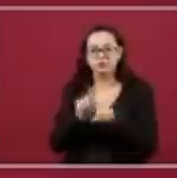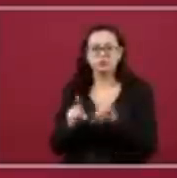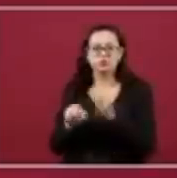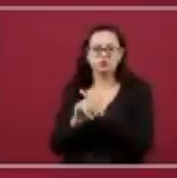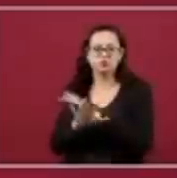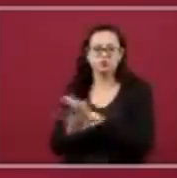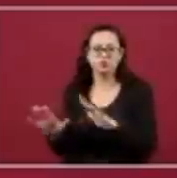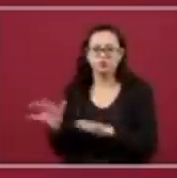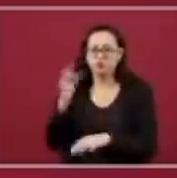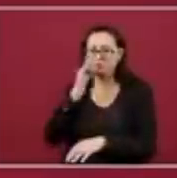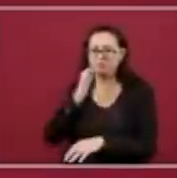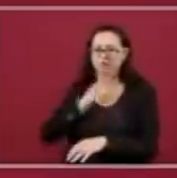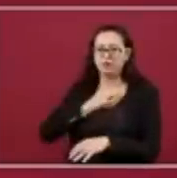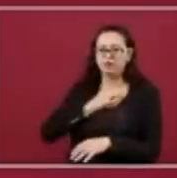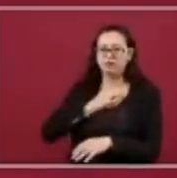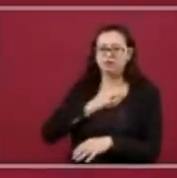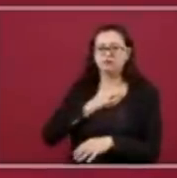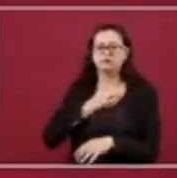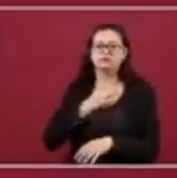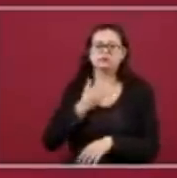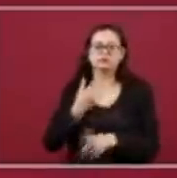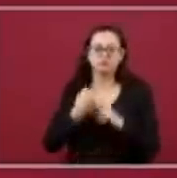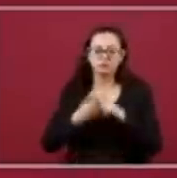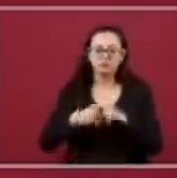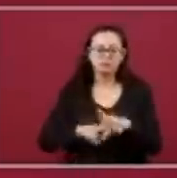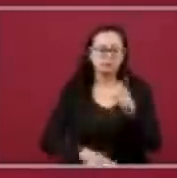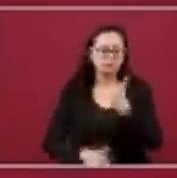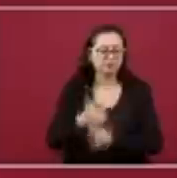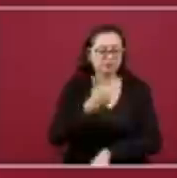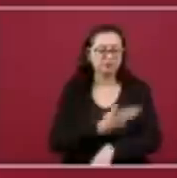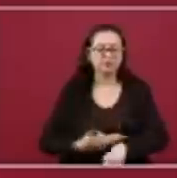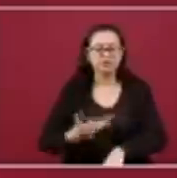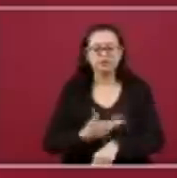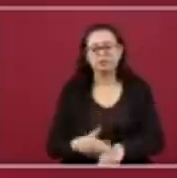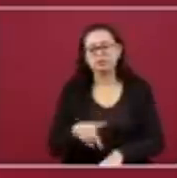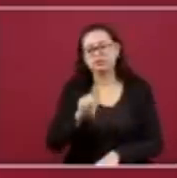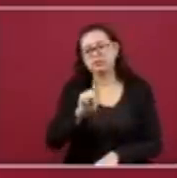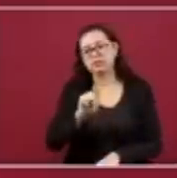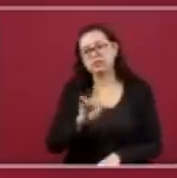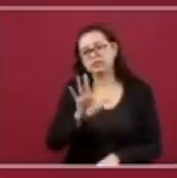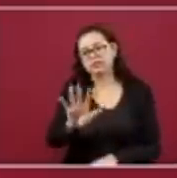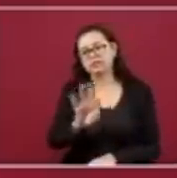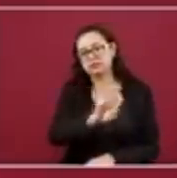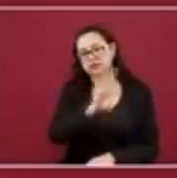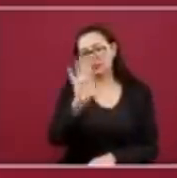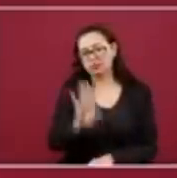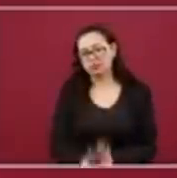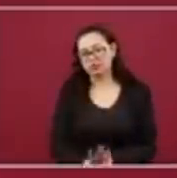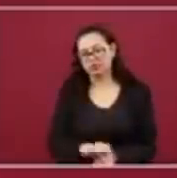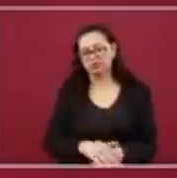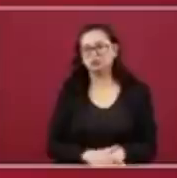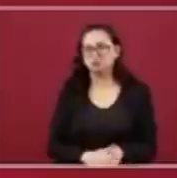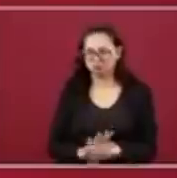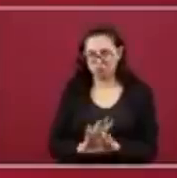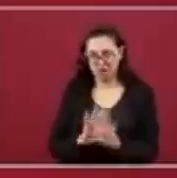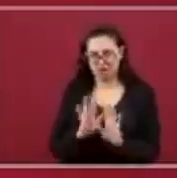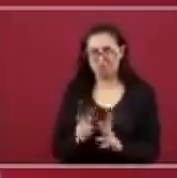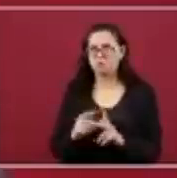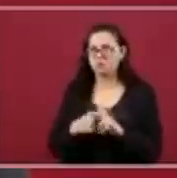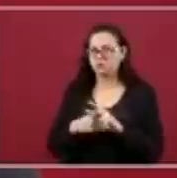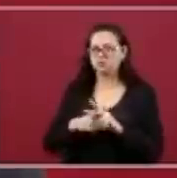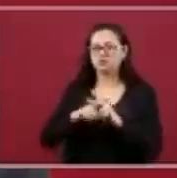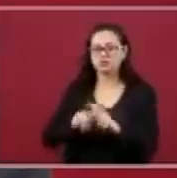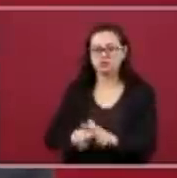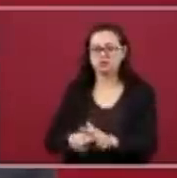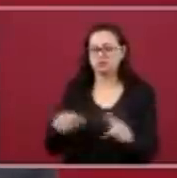se han licitado el 75% de las obras de mantenimiento a